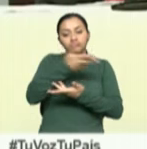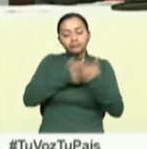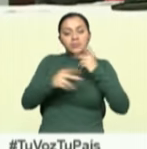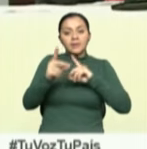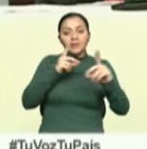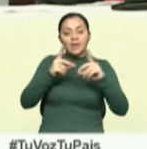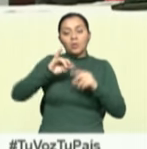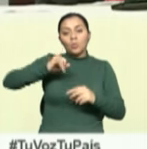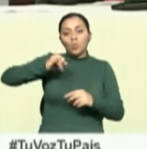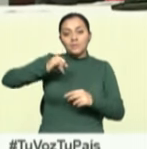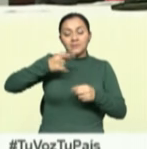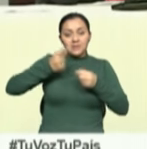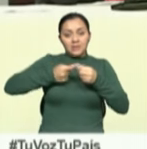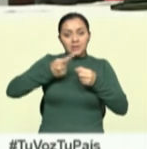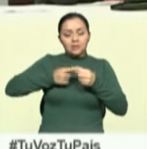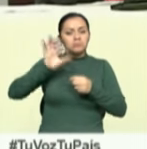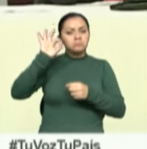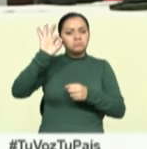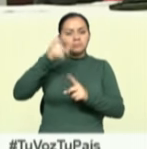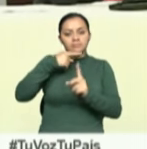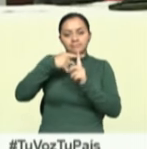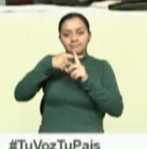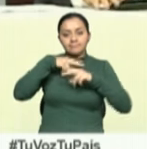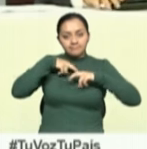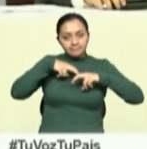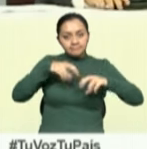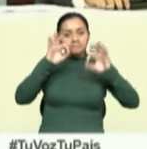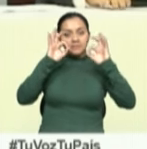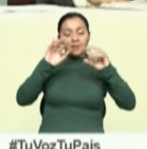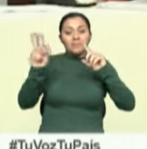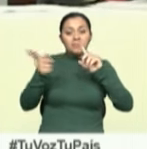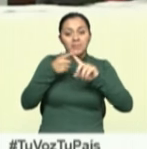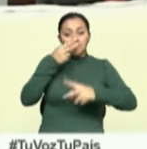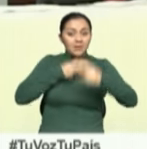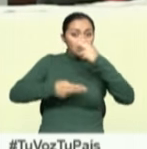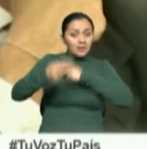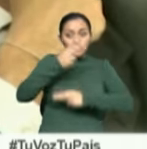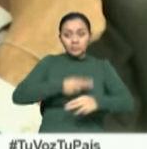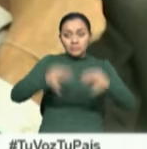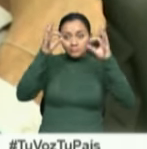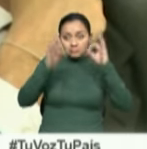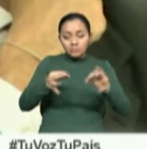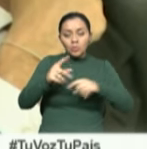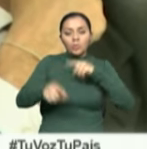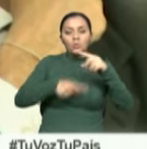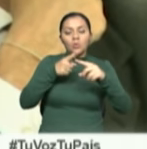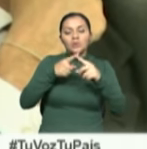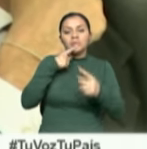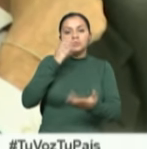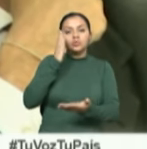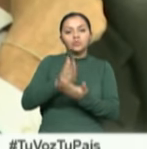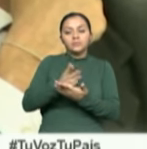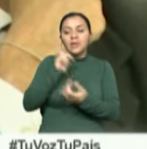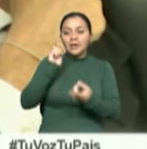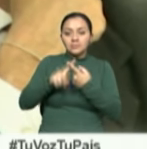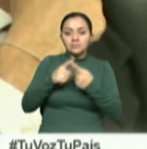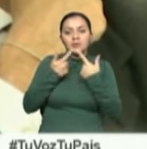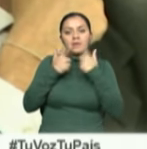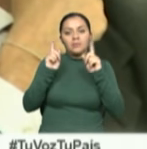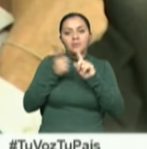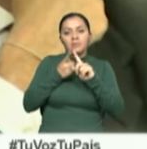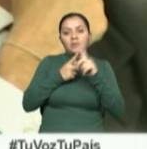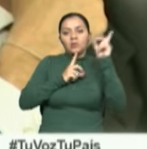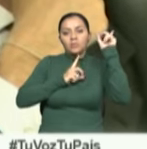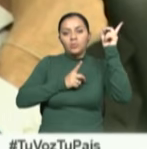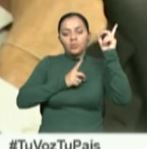este jueves en Quito son exploratorias y que las negociaciones formales de paz siguen supeditadas a la liberación de